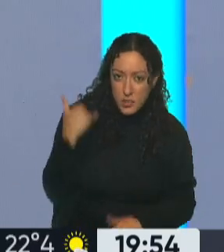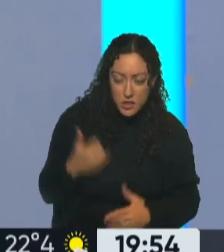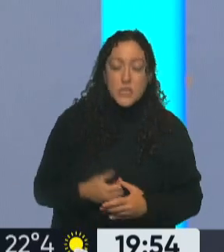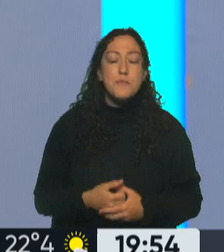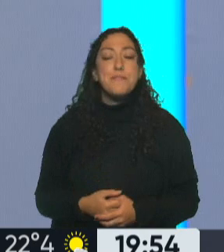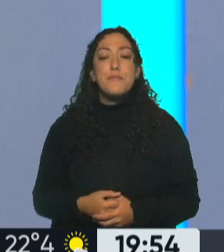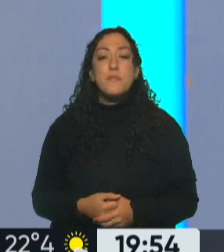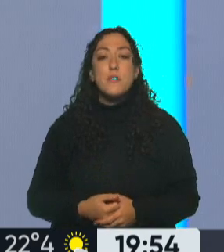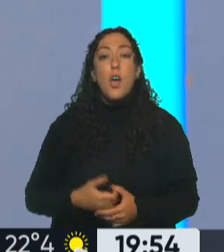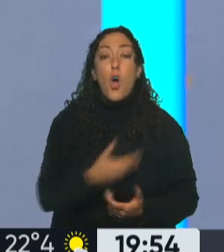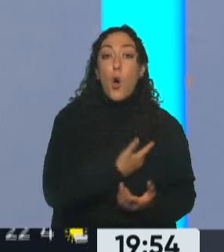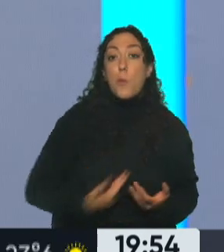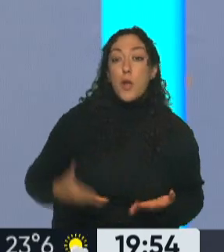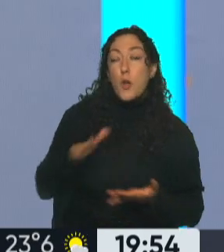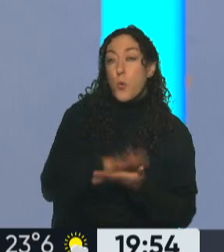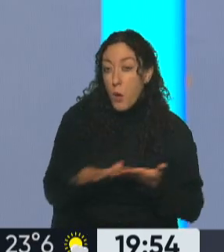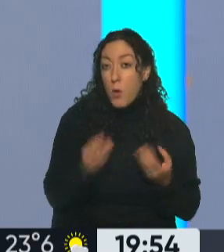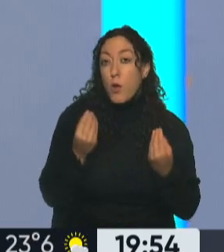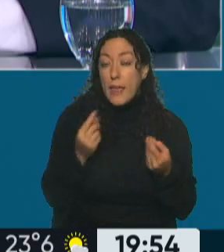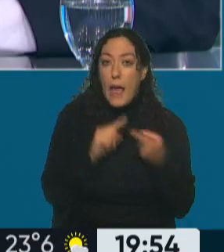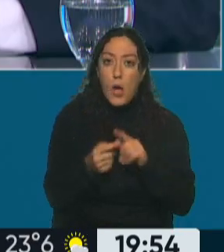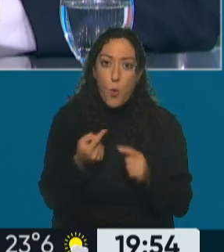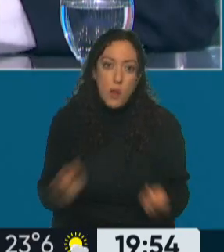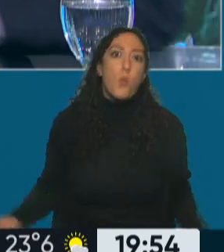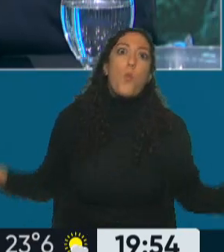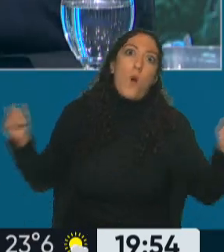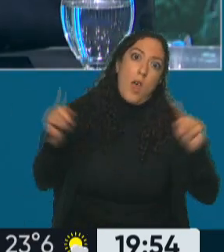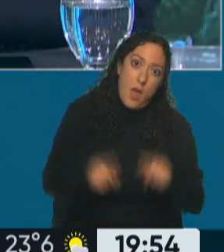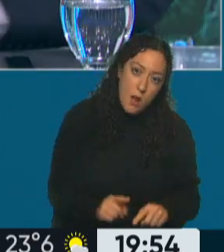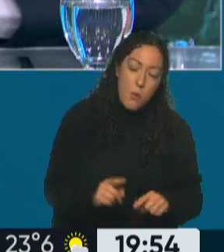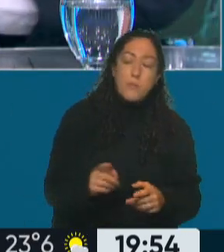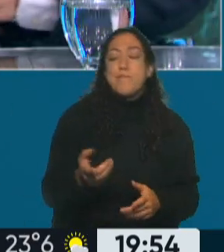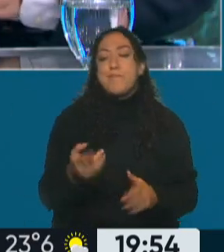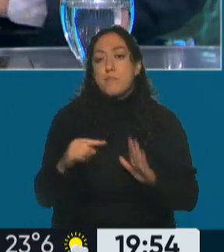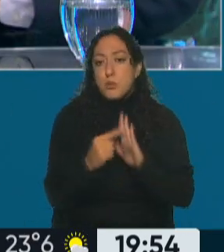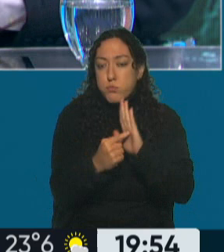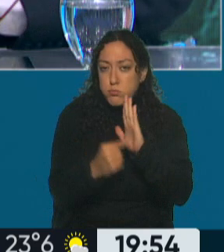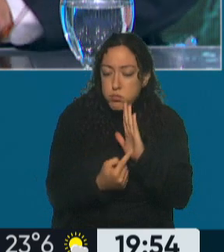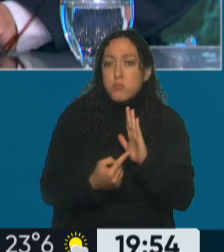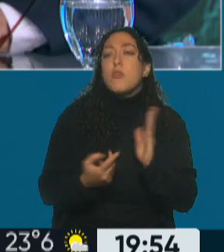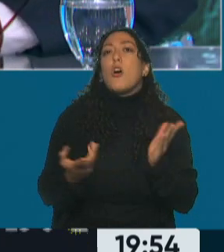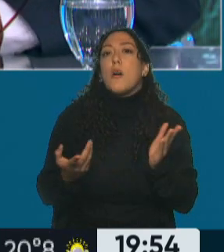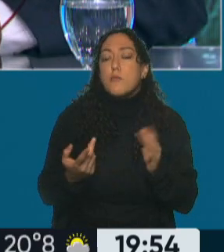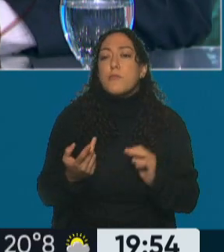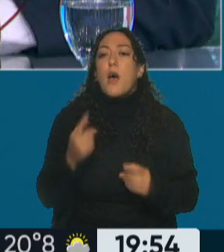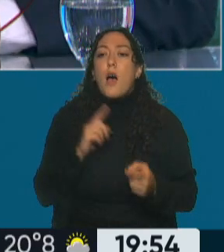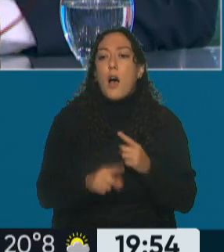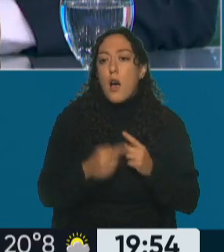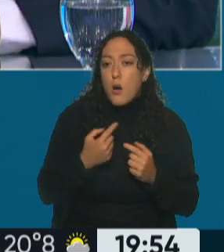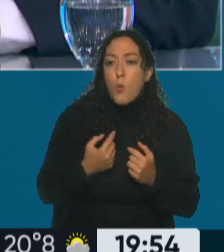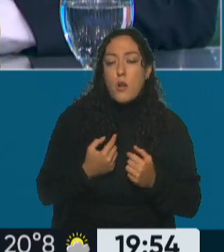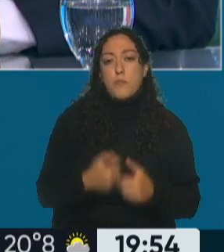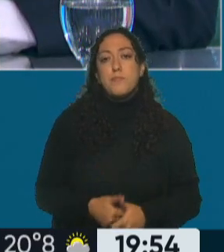Lo que hace este gobierno logra restablecer el acuerdo, volver a realinear el acuerdo y concretamente lo que consiguió Gastón, te diría,